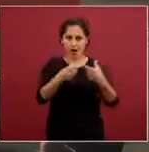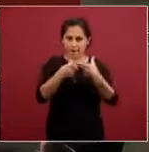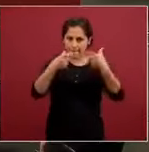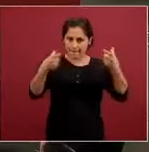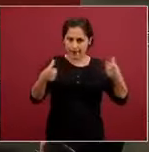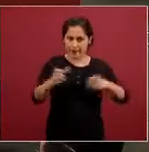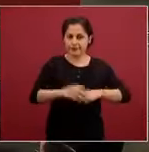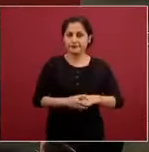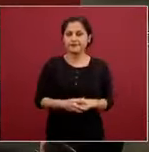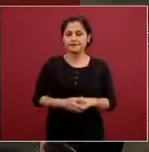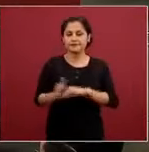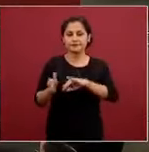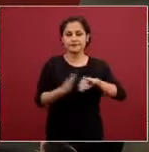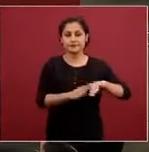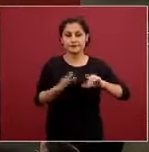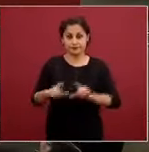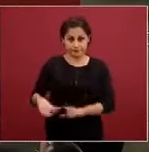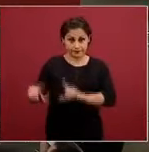por favor.